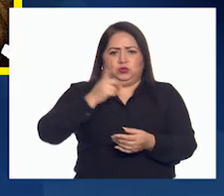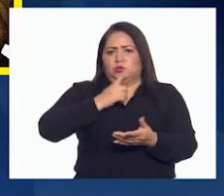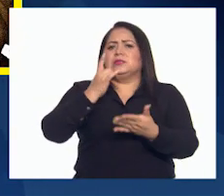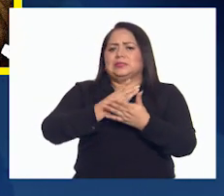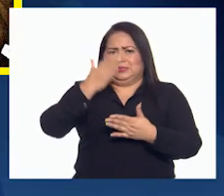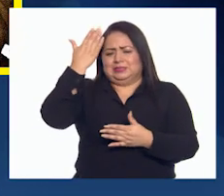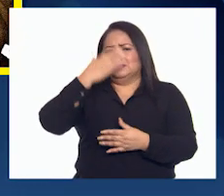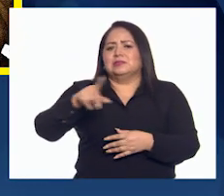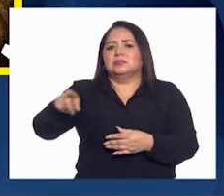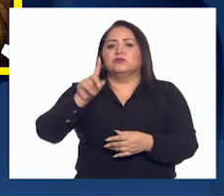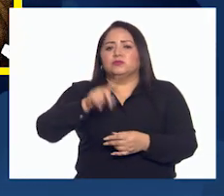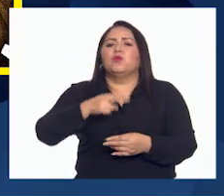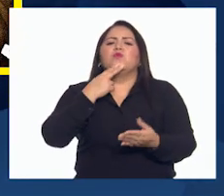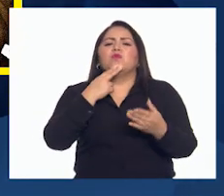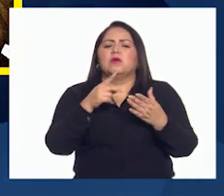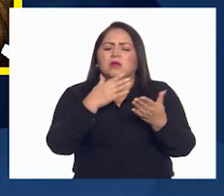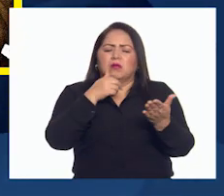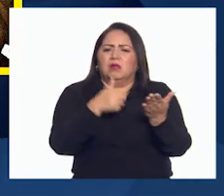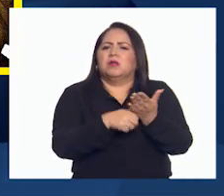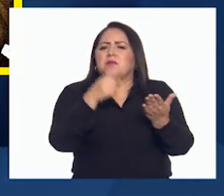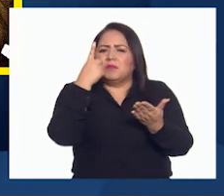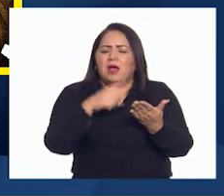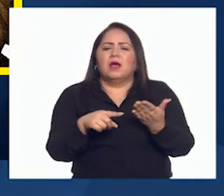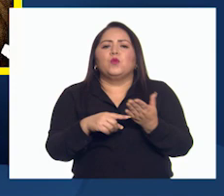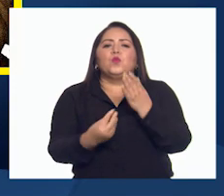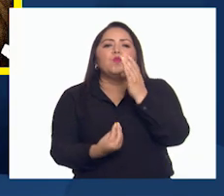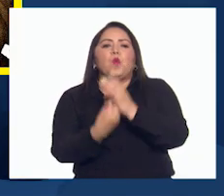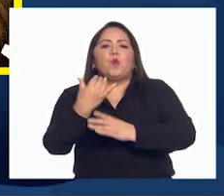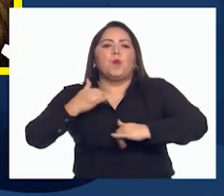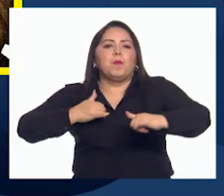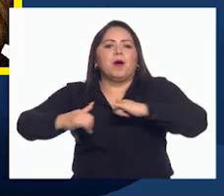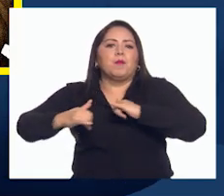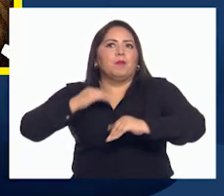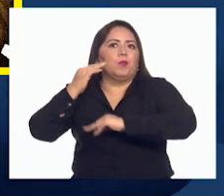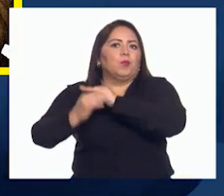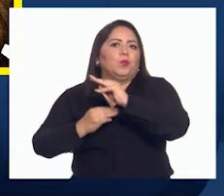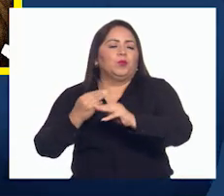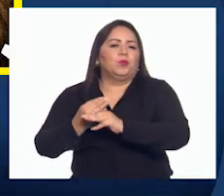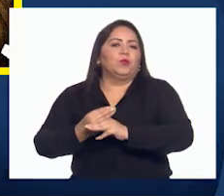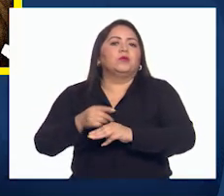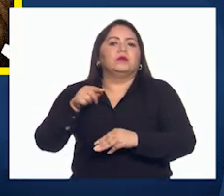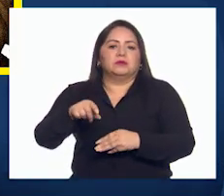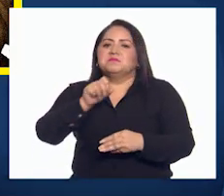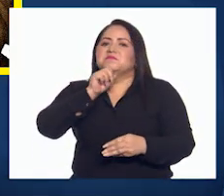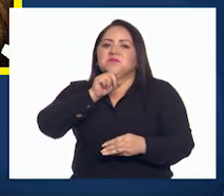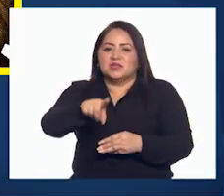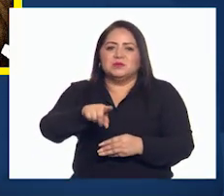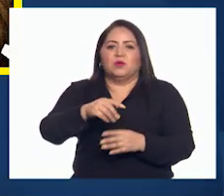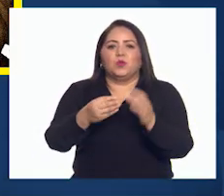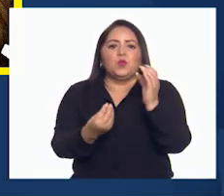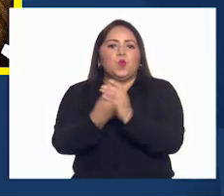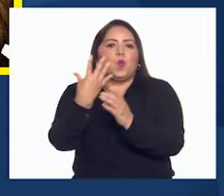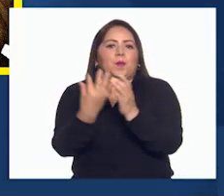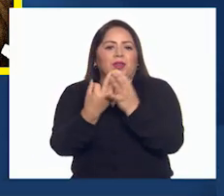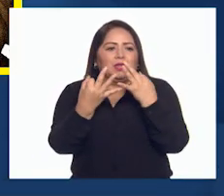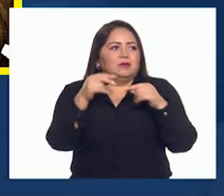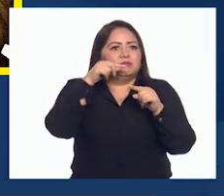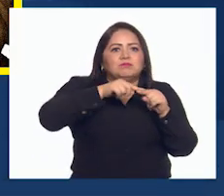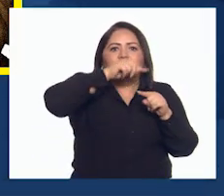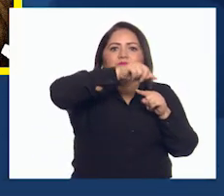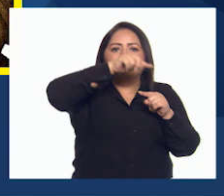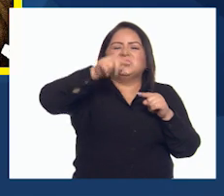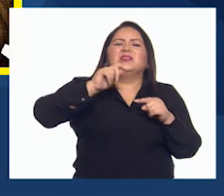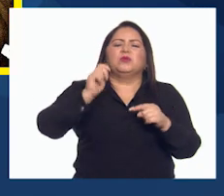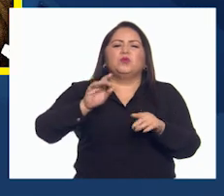sabemos es que fueron utilizadas para elaborar un nuevo mapa del mundo, el cual incluiría estas nuevas tierras, a